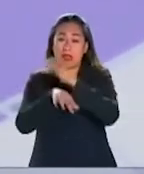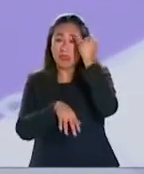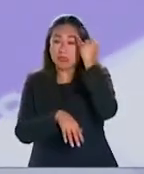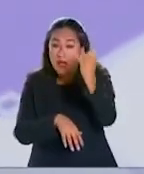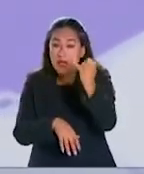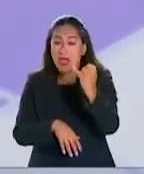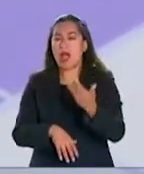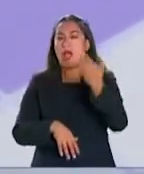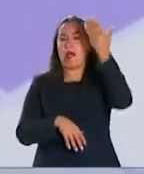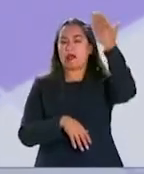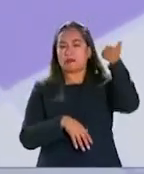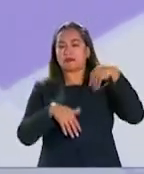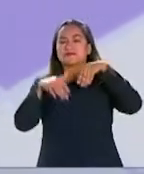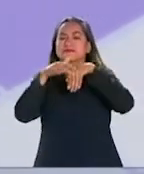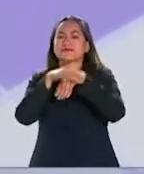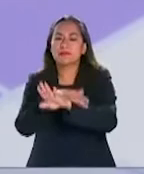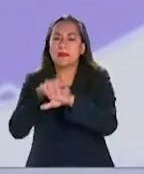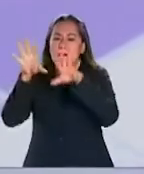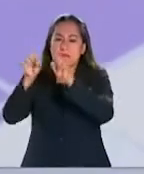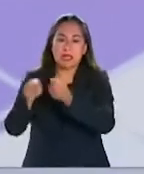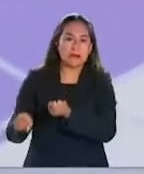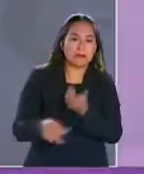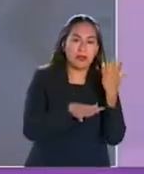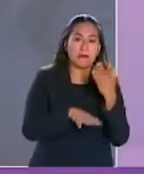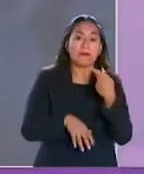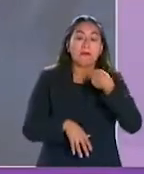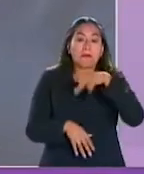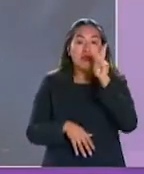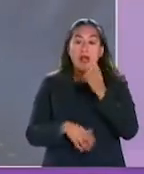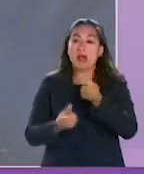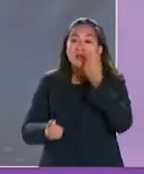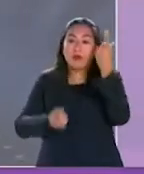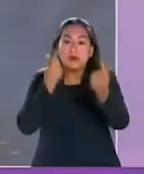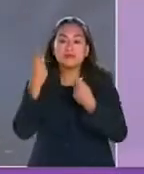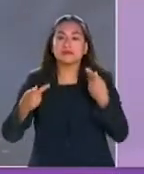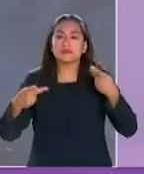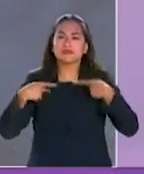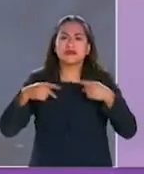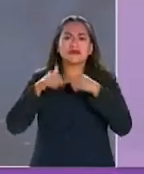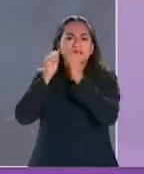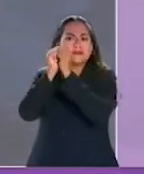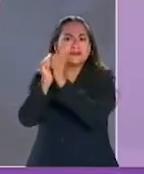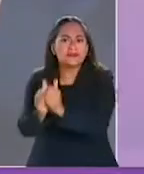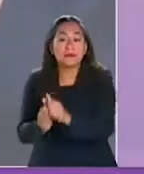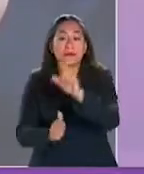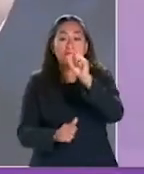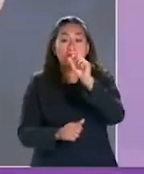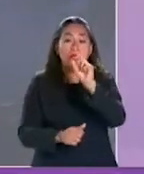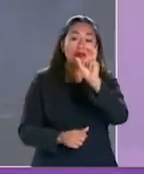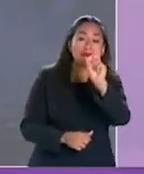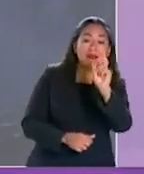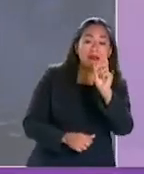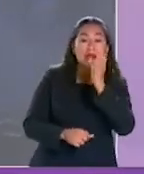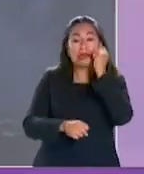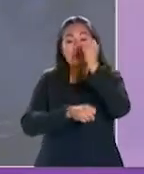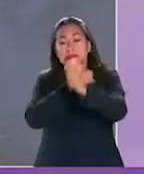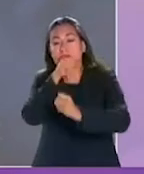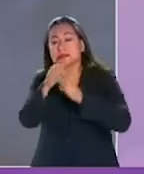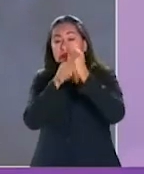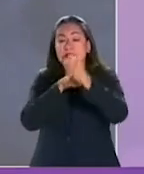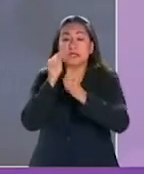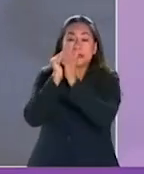a organismos multilaterales y pondrá todo sobre la mesa en la negociación bilateral, y dijo, yo sí voy a estar del lado de los